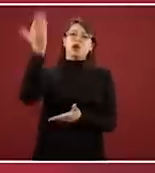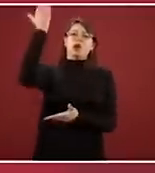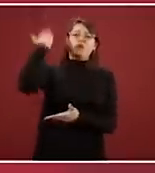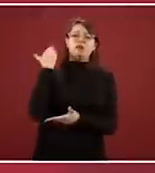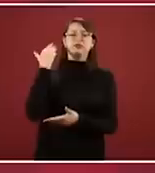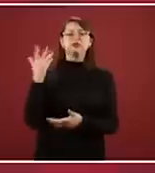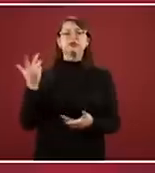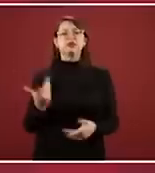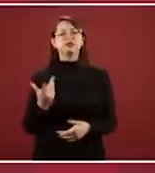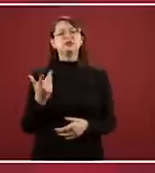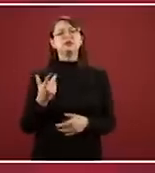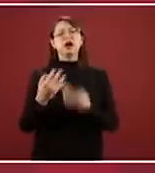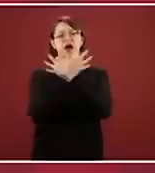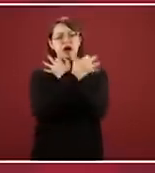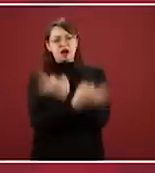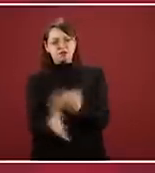a las bandas